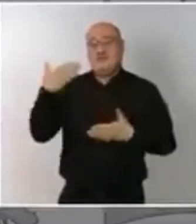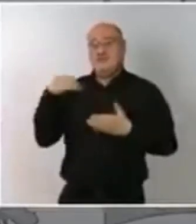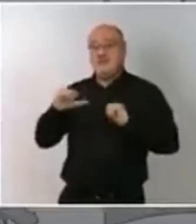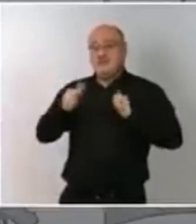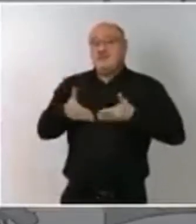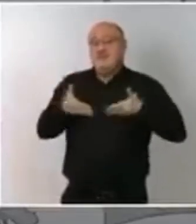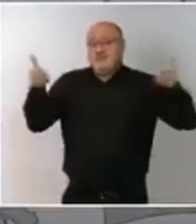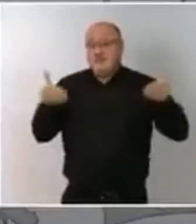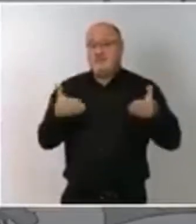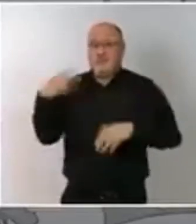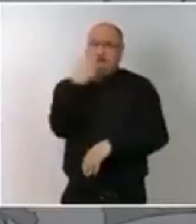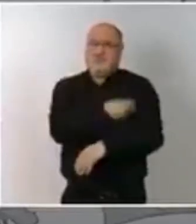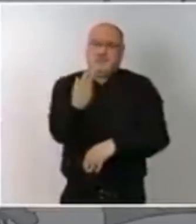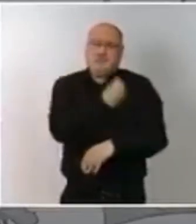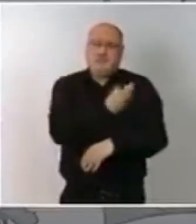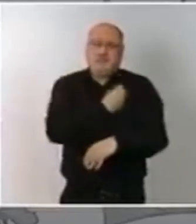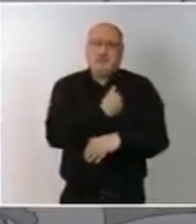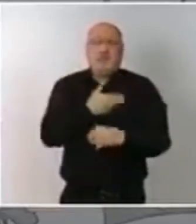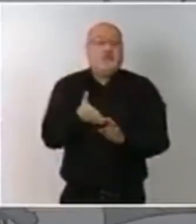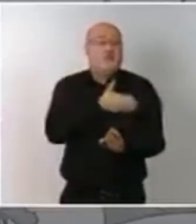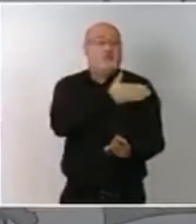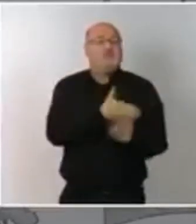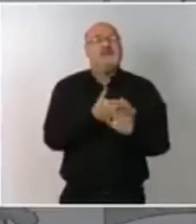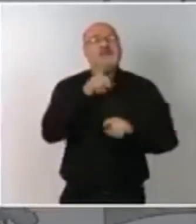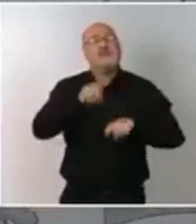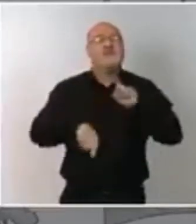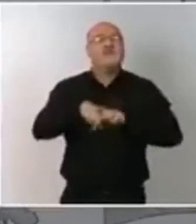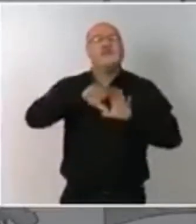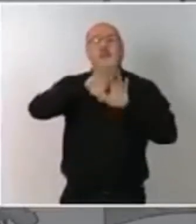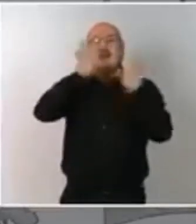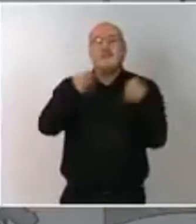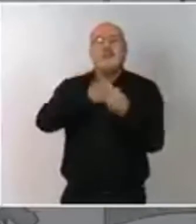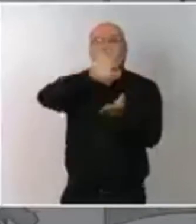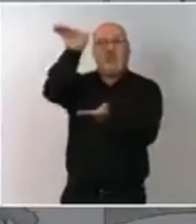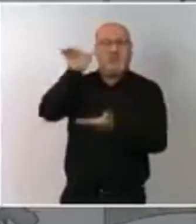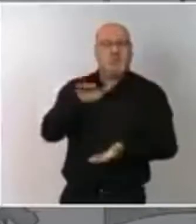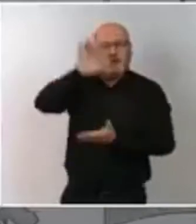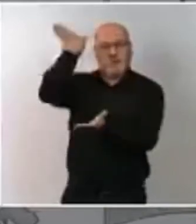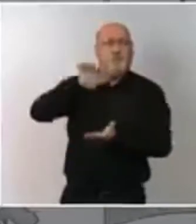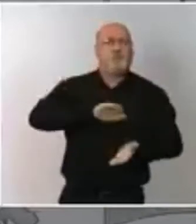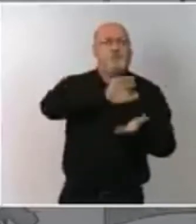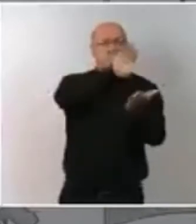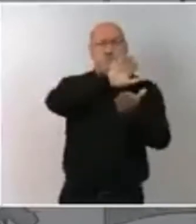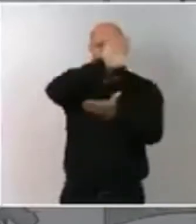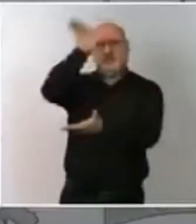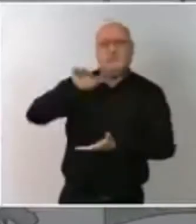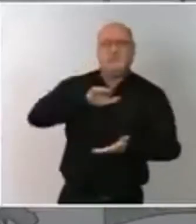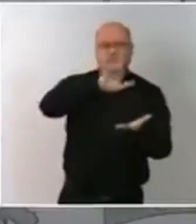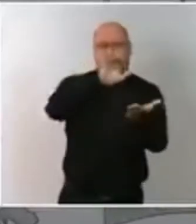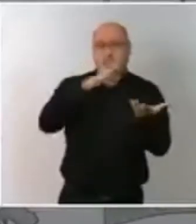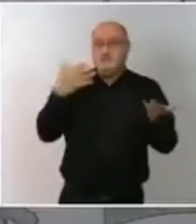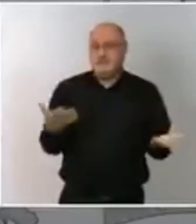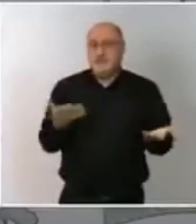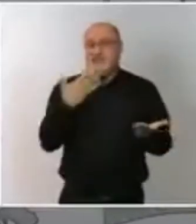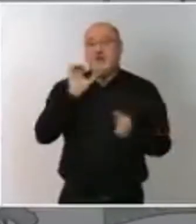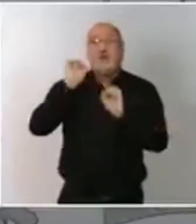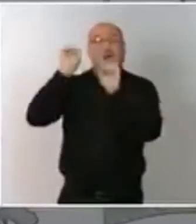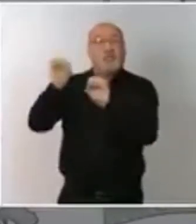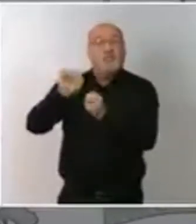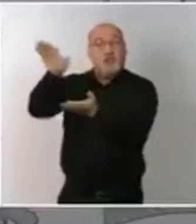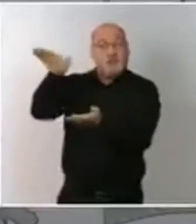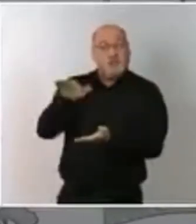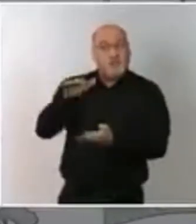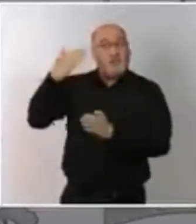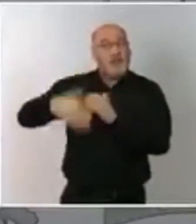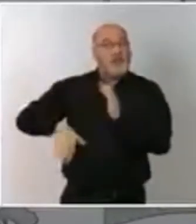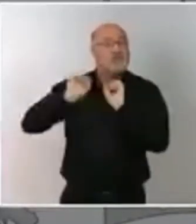venido realizando a medida que se van disponiendo de dosis de vacunas. Si ha habido algún retraso en los plazos,